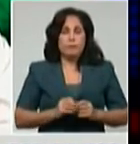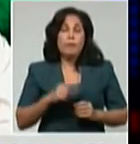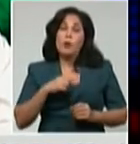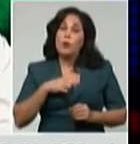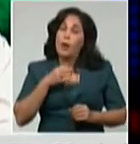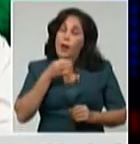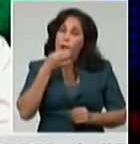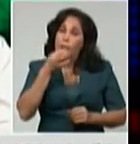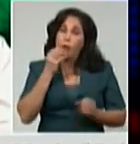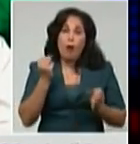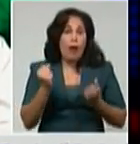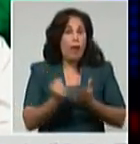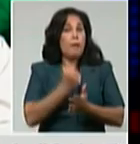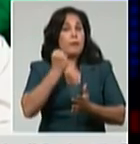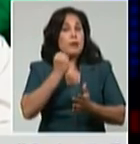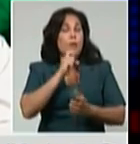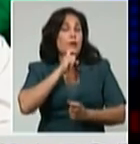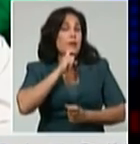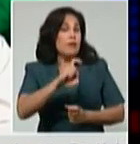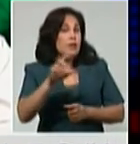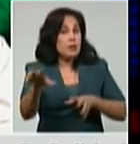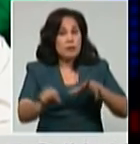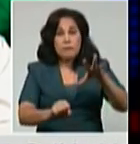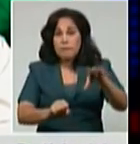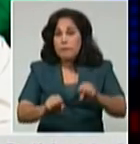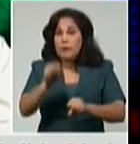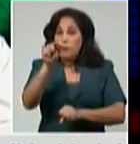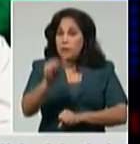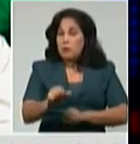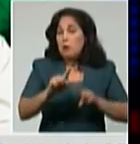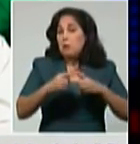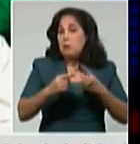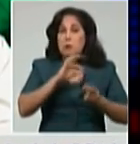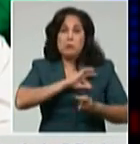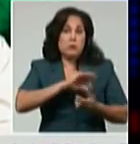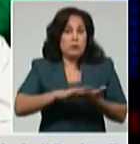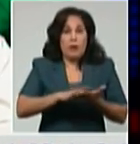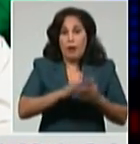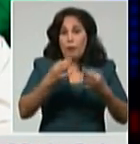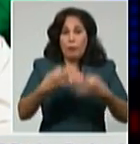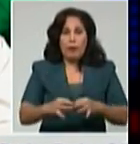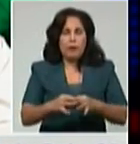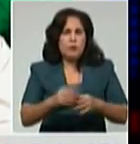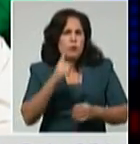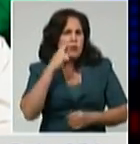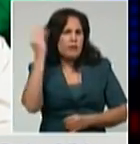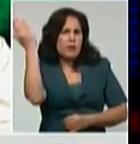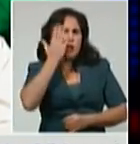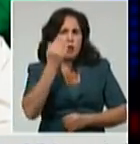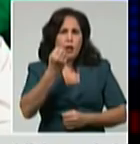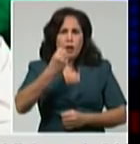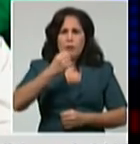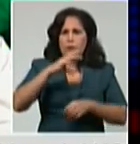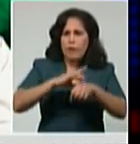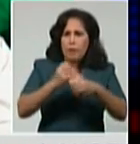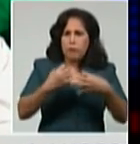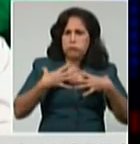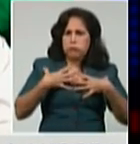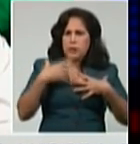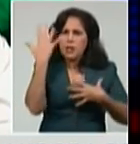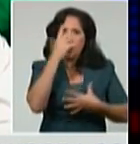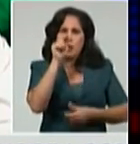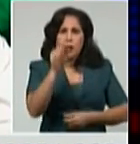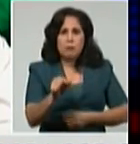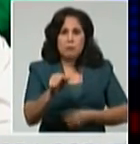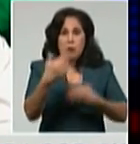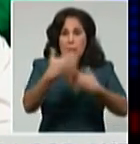porque es lo que hace más difícil el control de esta enfermedad. Porque usted no sabe quién la tiene y quién no la tiene,